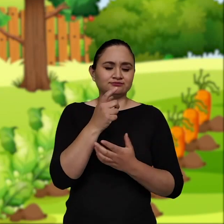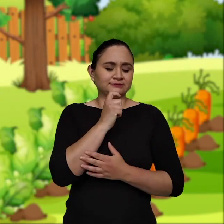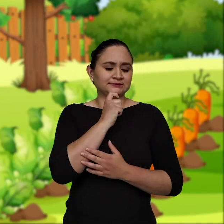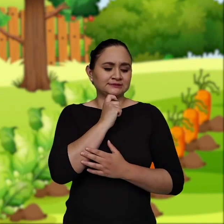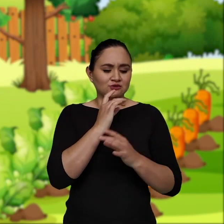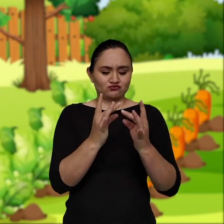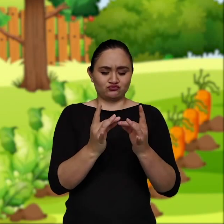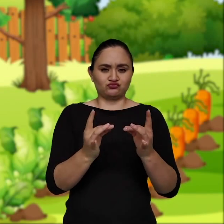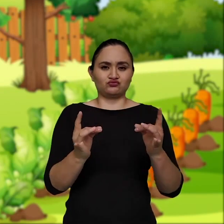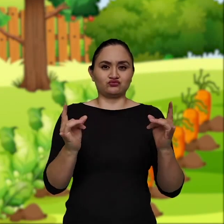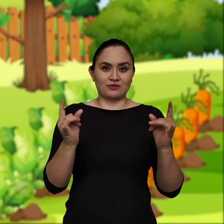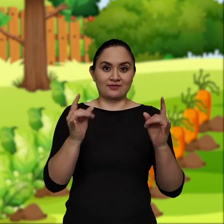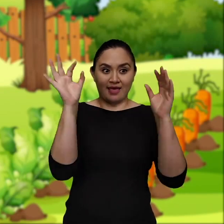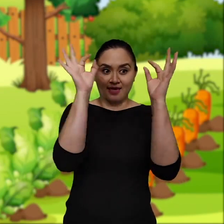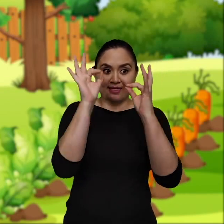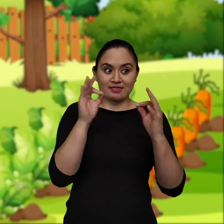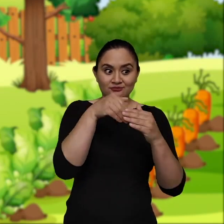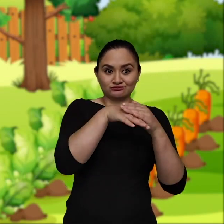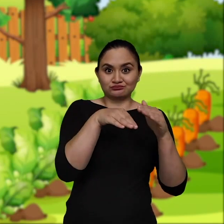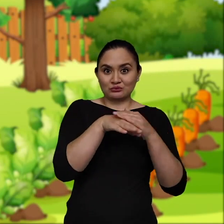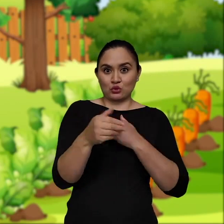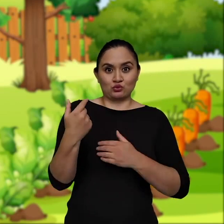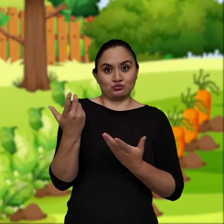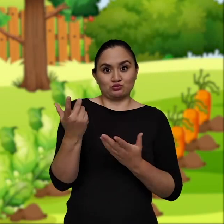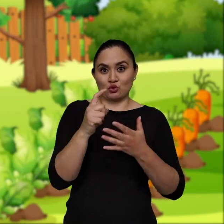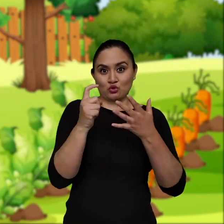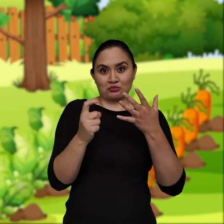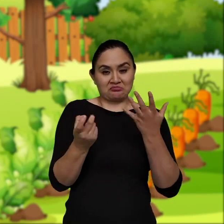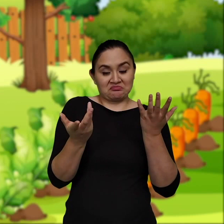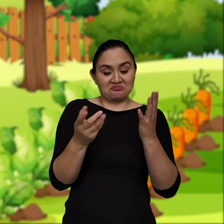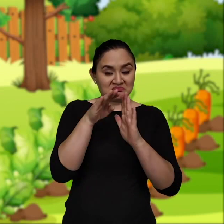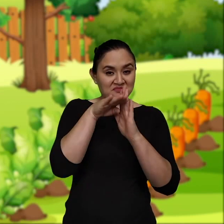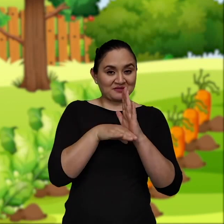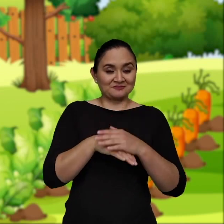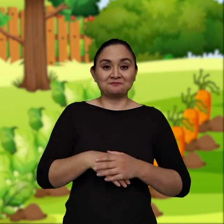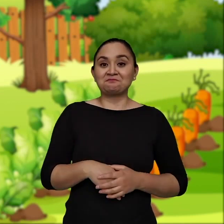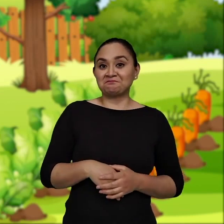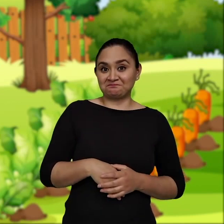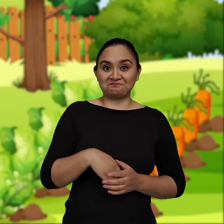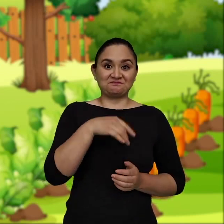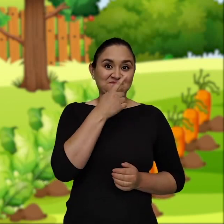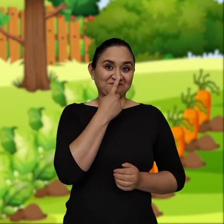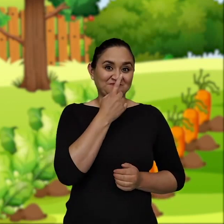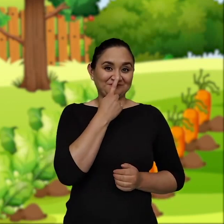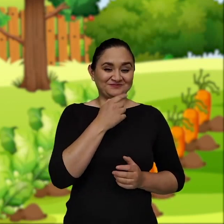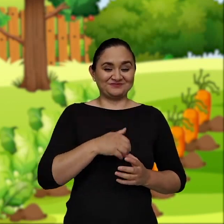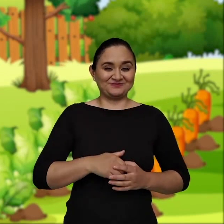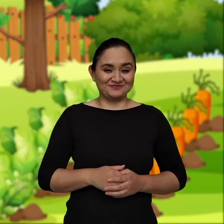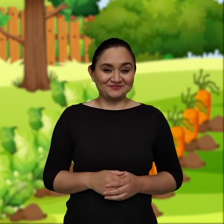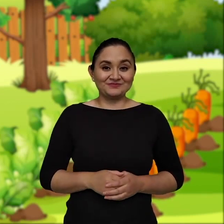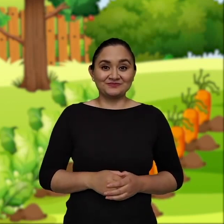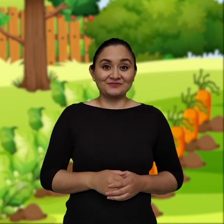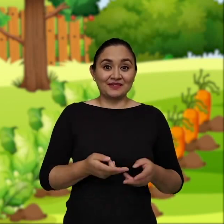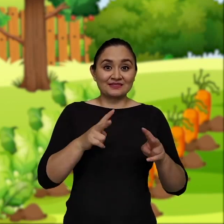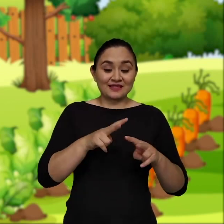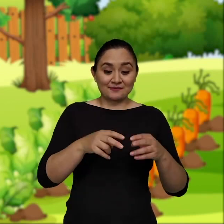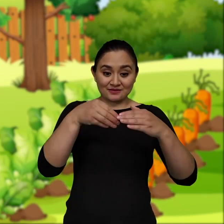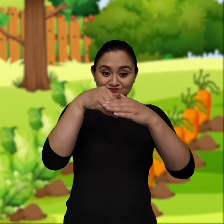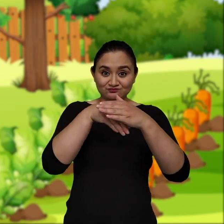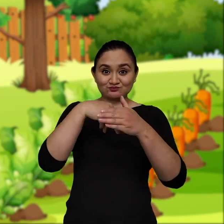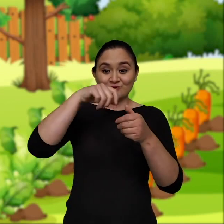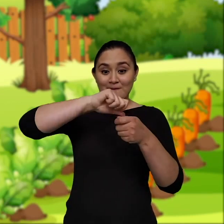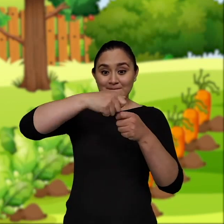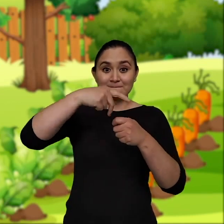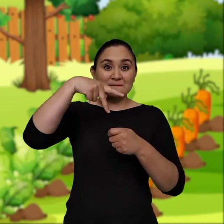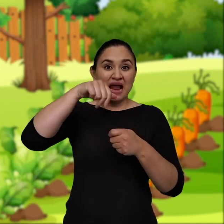y se necesita menos energía para refrigerarlos? ¡Qué interesante, Felipe! Y a los tubérculos, como